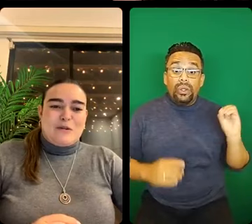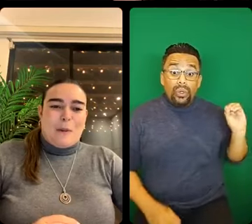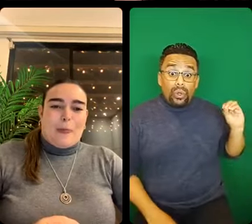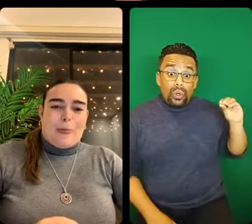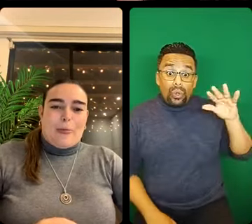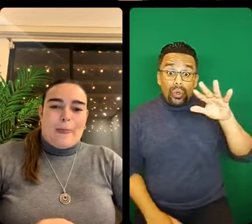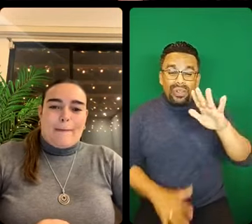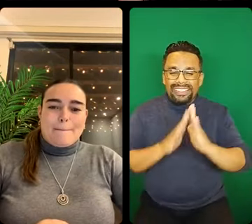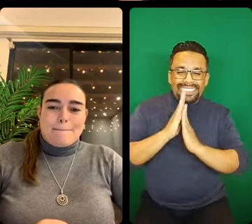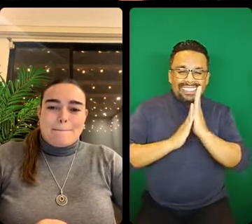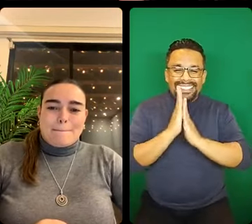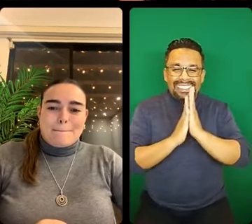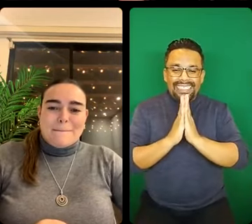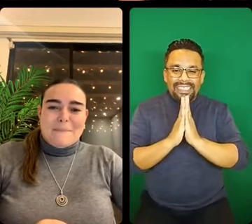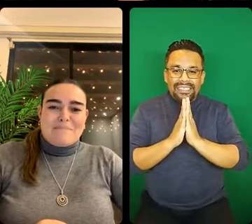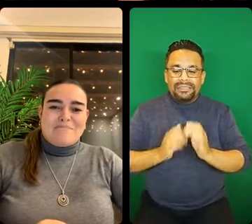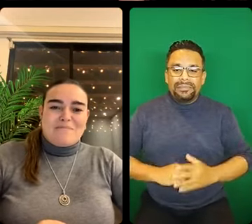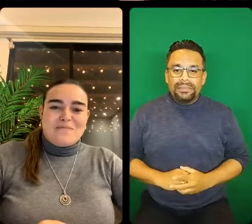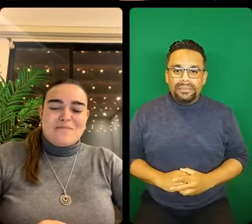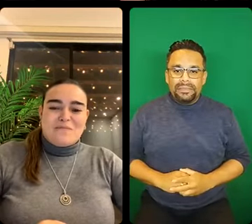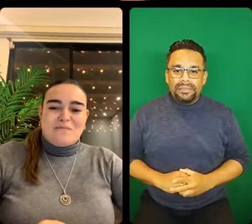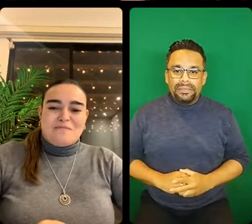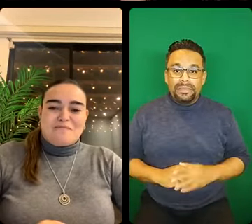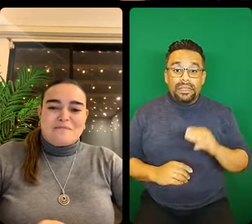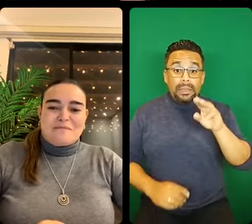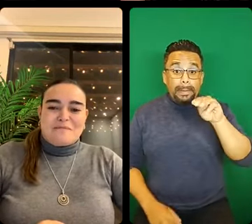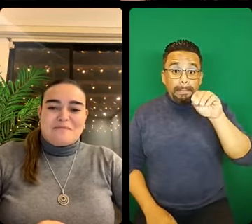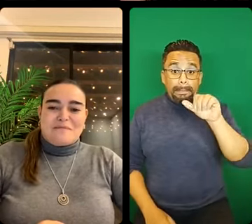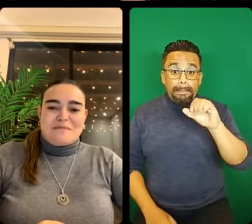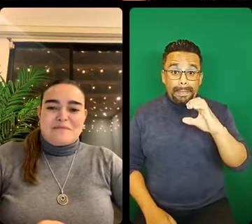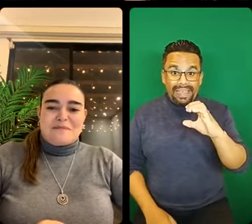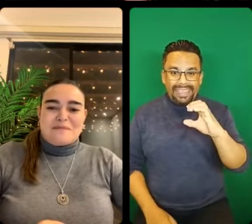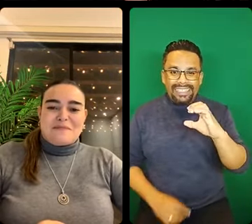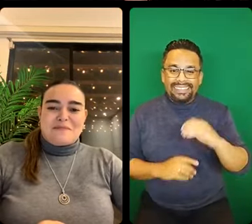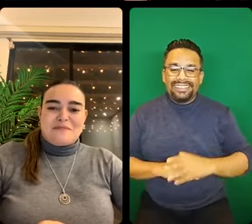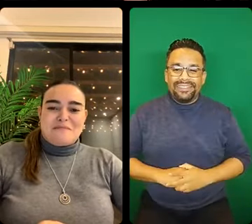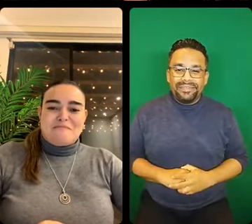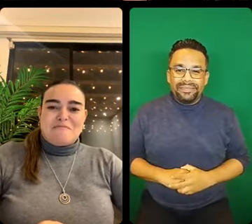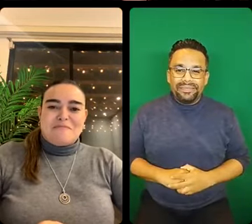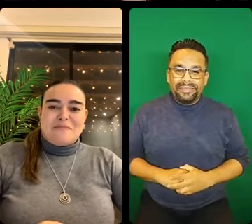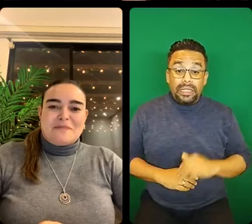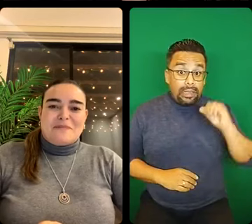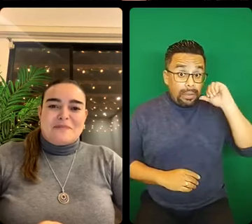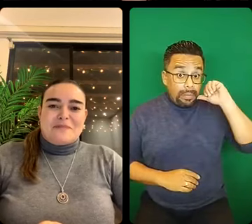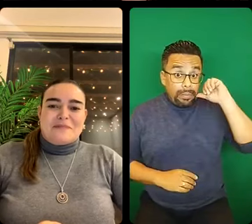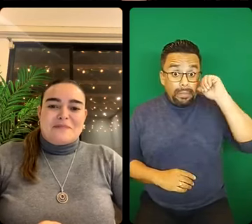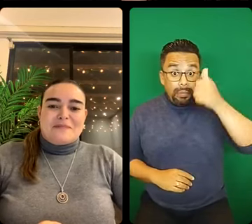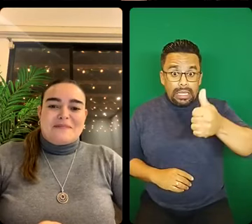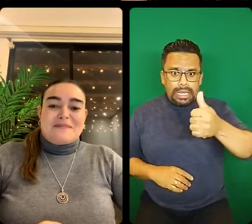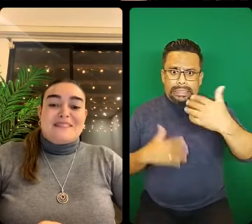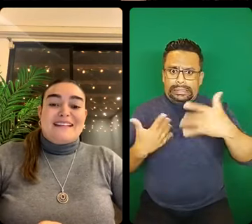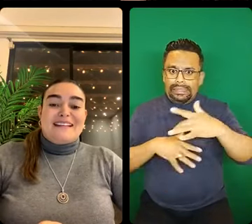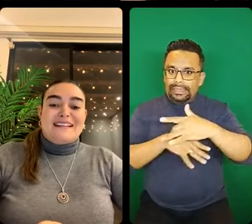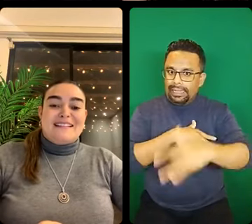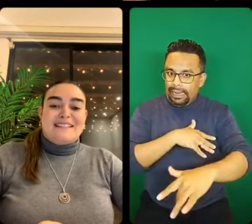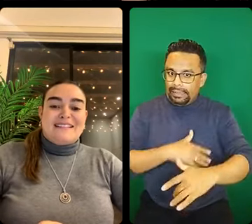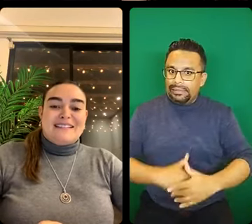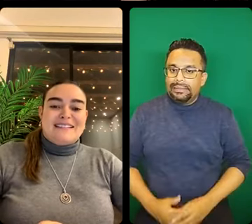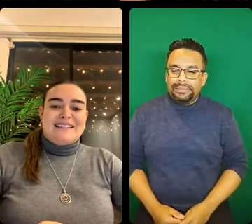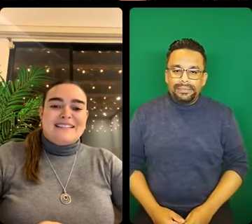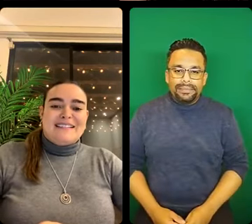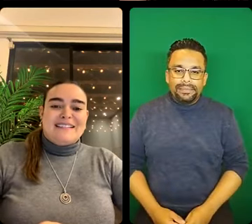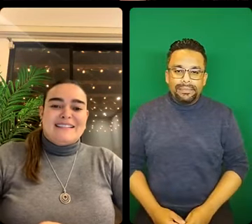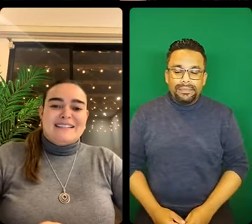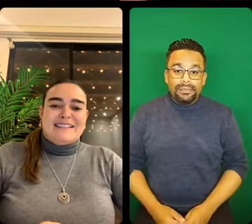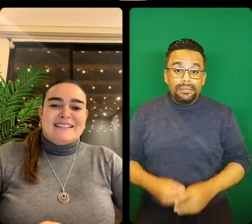Gabriel Jaime García, Mac, Andrés Pedraza, Mañana Puede Ser Tarde, Laura Cortés, Más